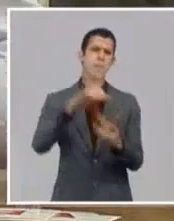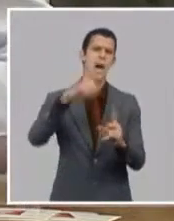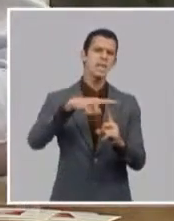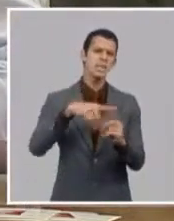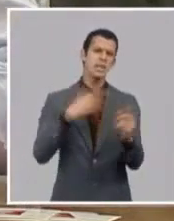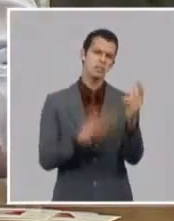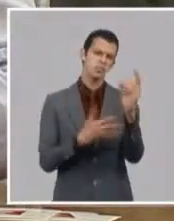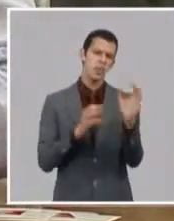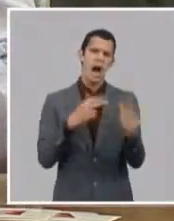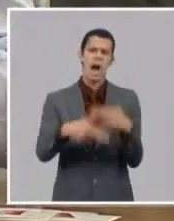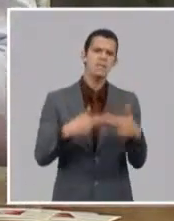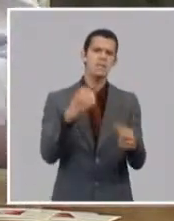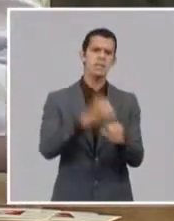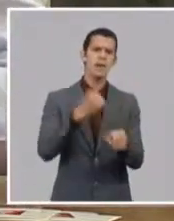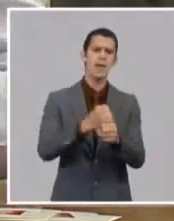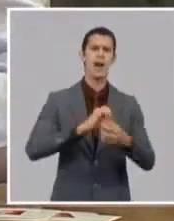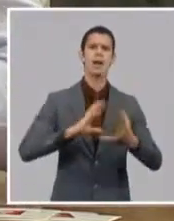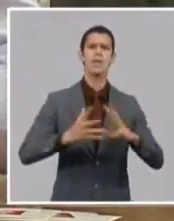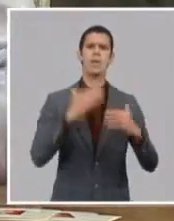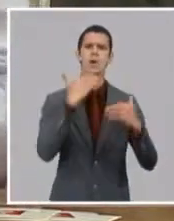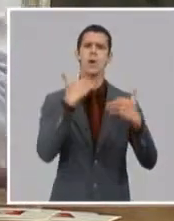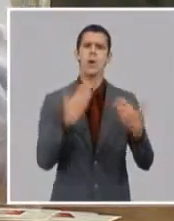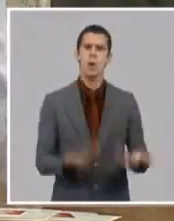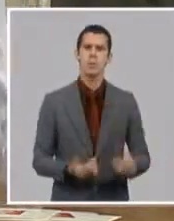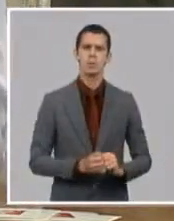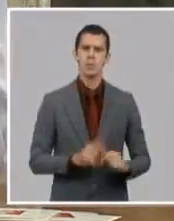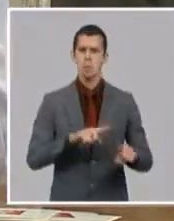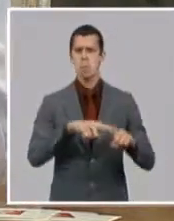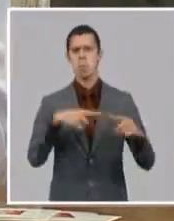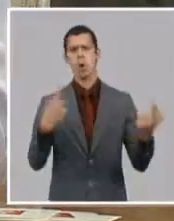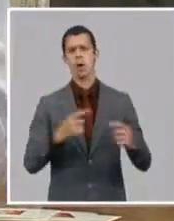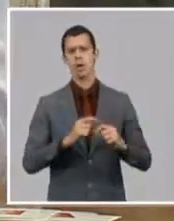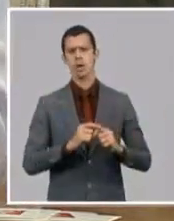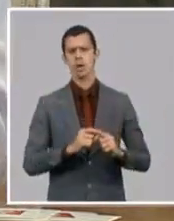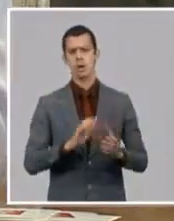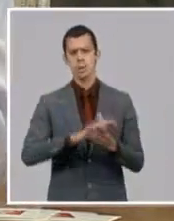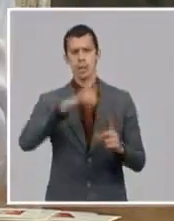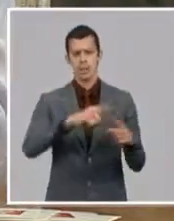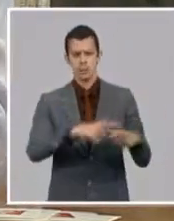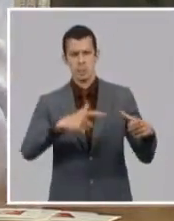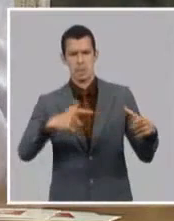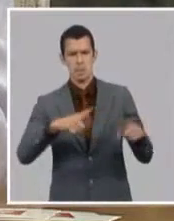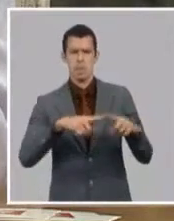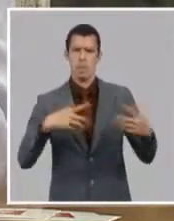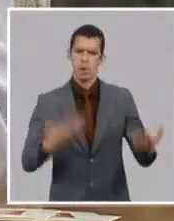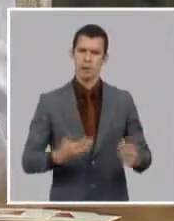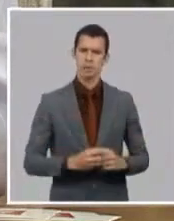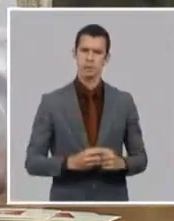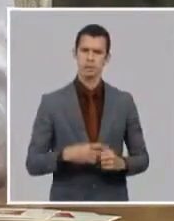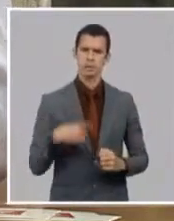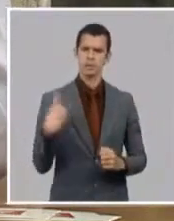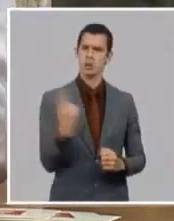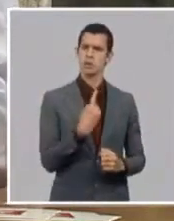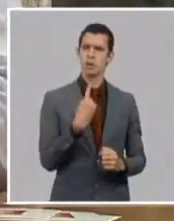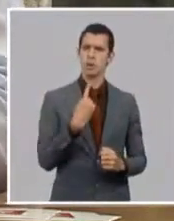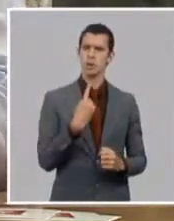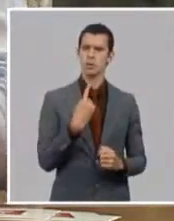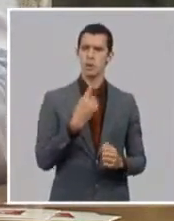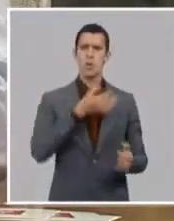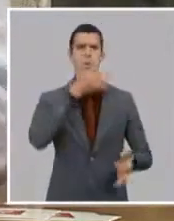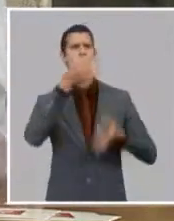Y eso ha sido, y esos equipos de trabajo son los que organizaron las brigadas y pidieron las brigadas médicas que el